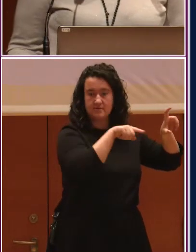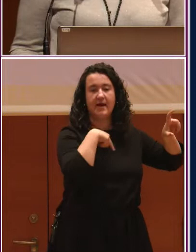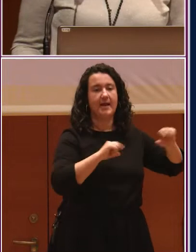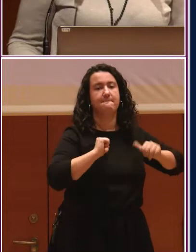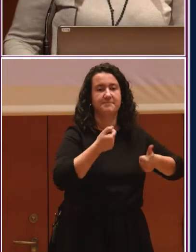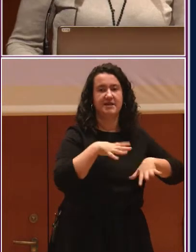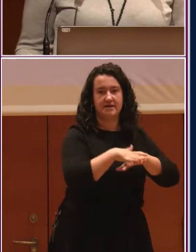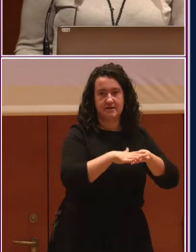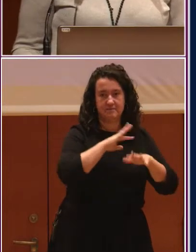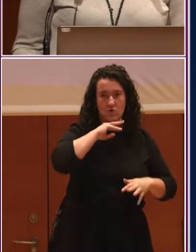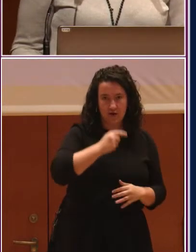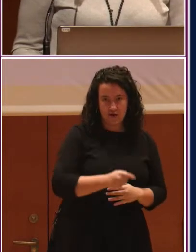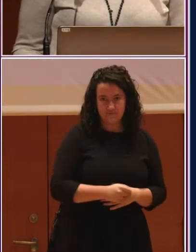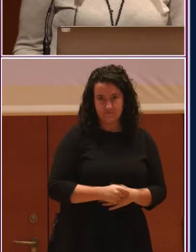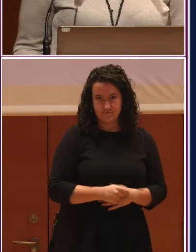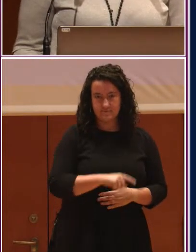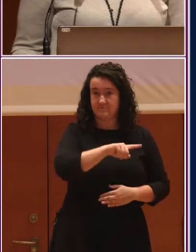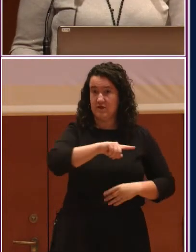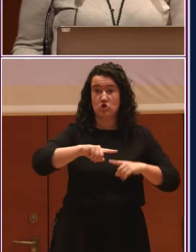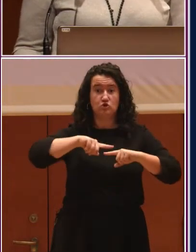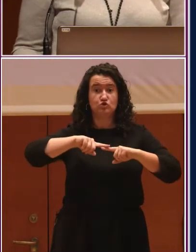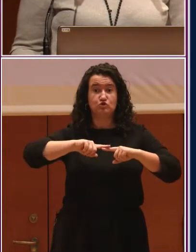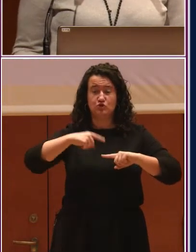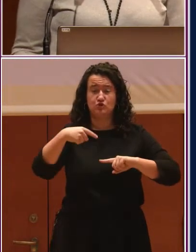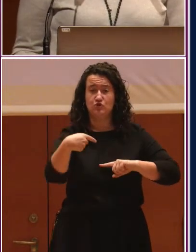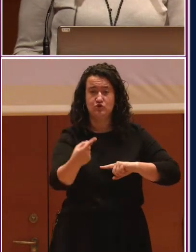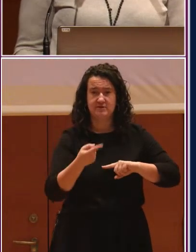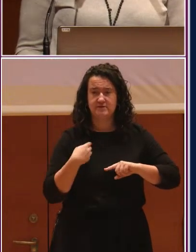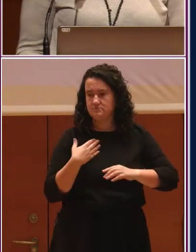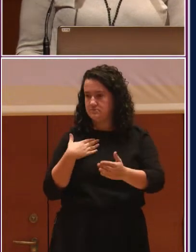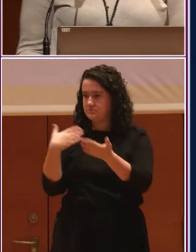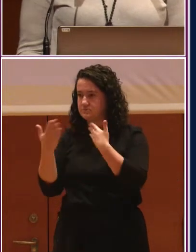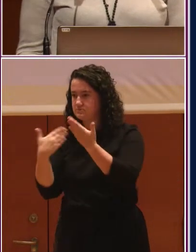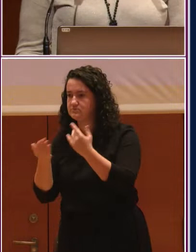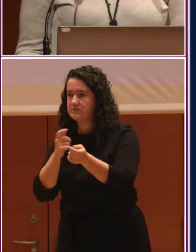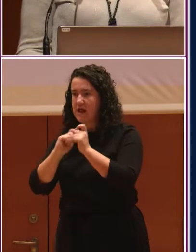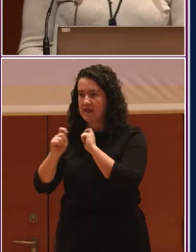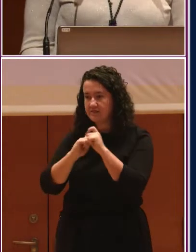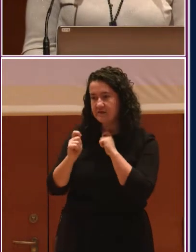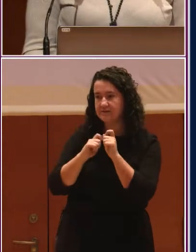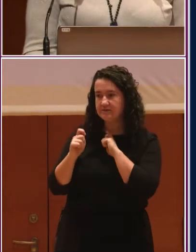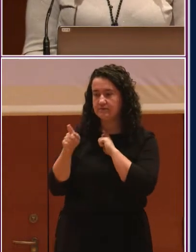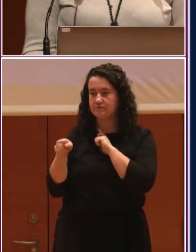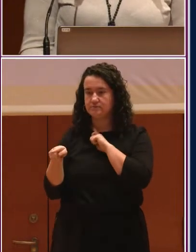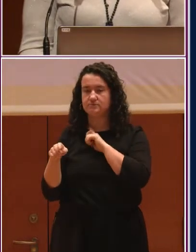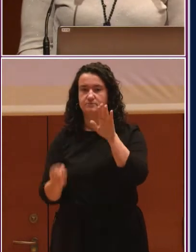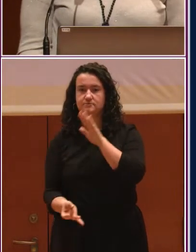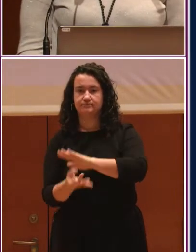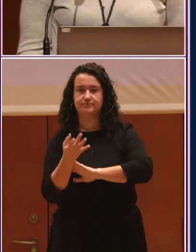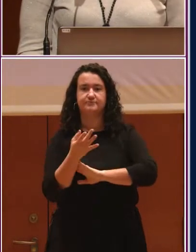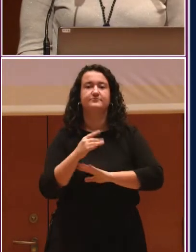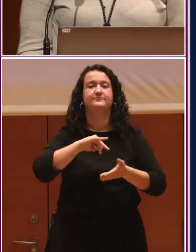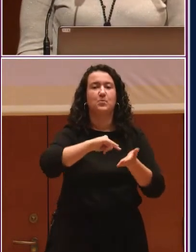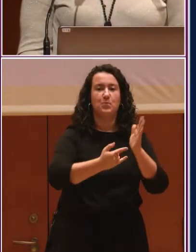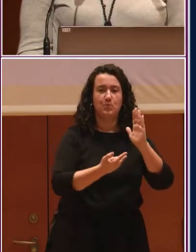por tanto estas personas trasladan esta preocupación a nuestra institución y es ahí donde se crea donde aparece la